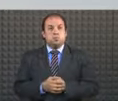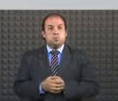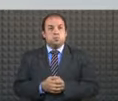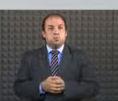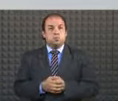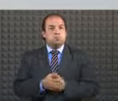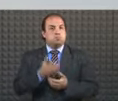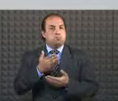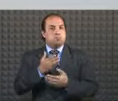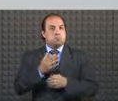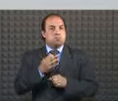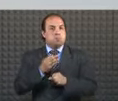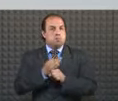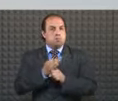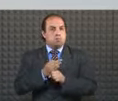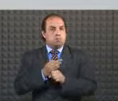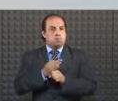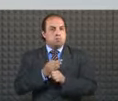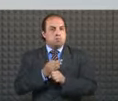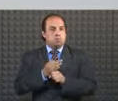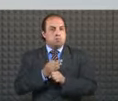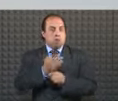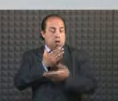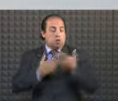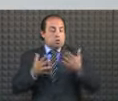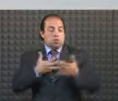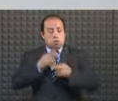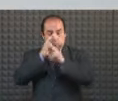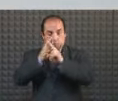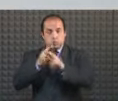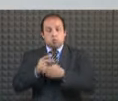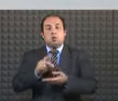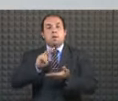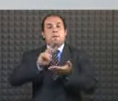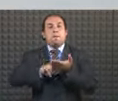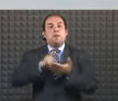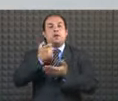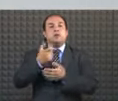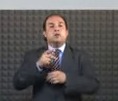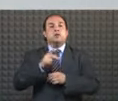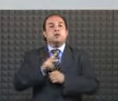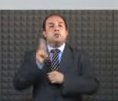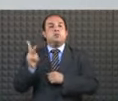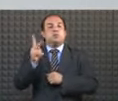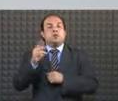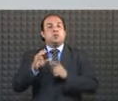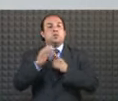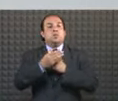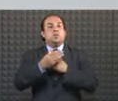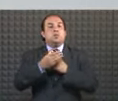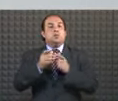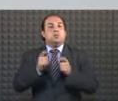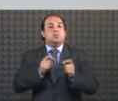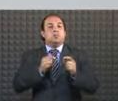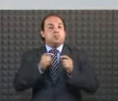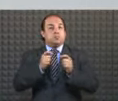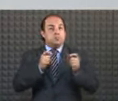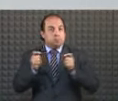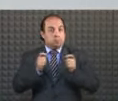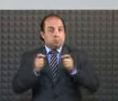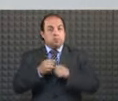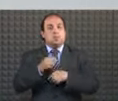Hasta ahora no se ha respetado el precio que fue publicado por la Comisión Reguladora de Energía, de tal